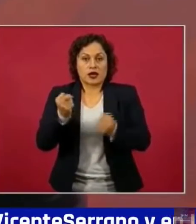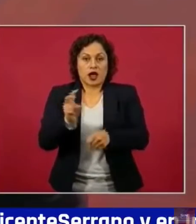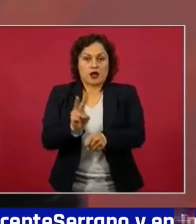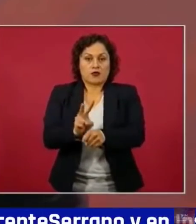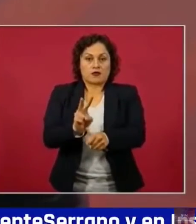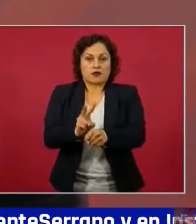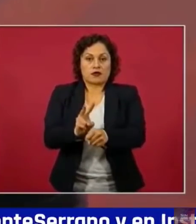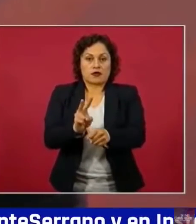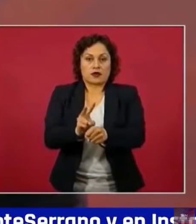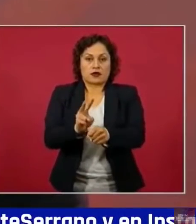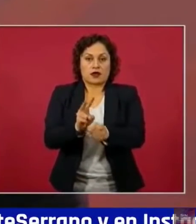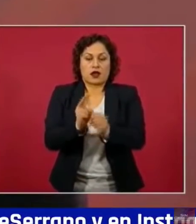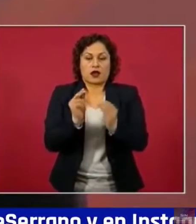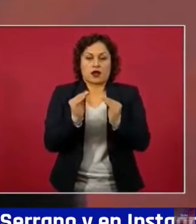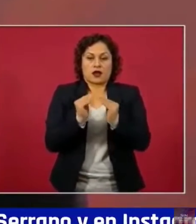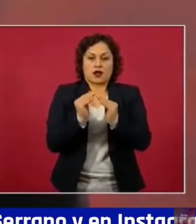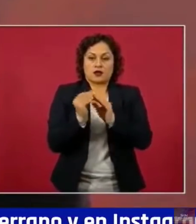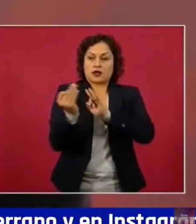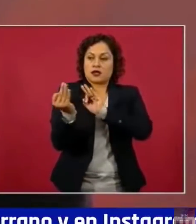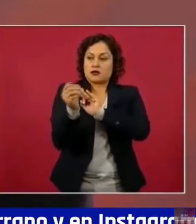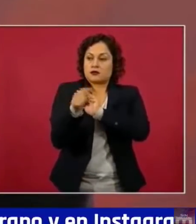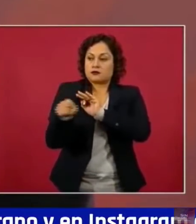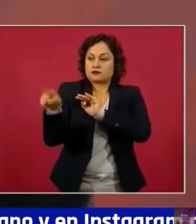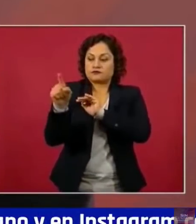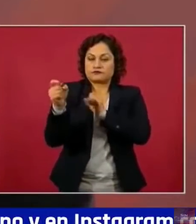enfrente de nuestra casa.